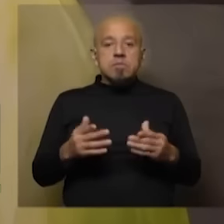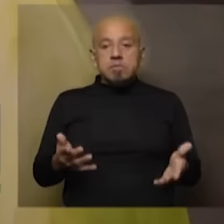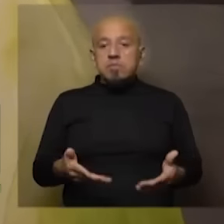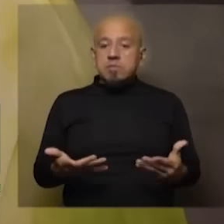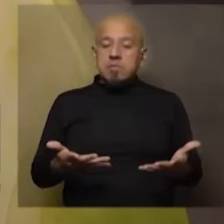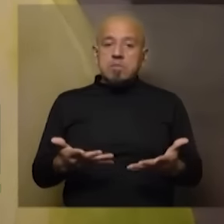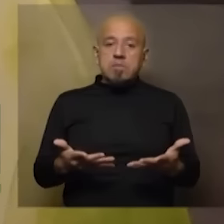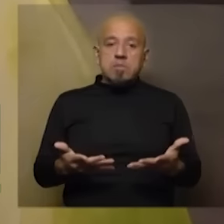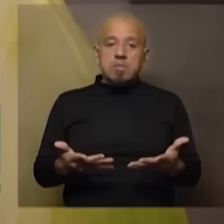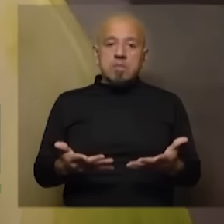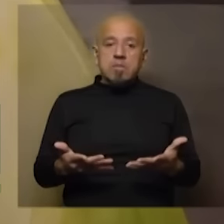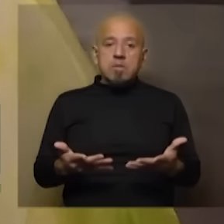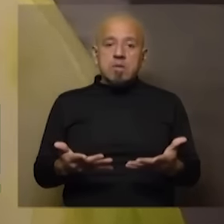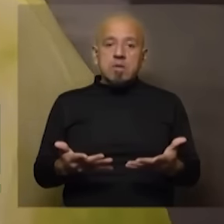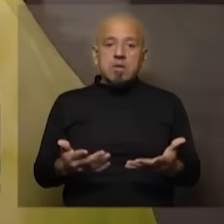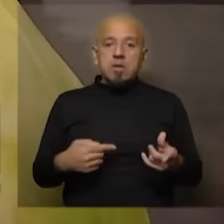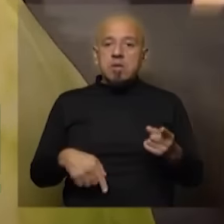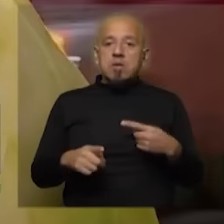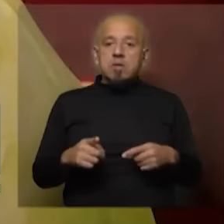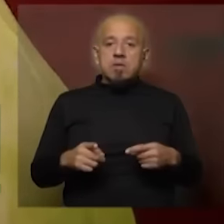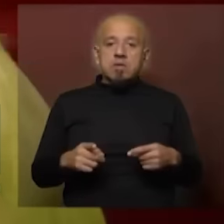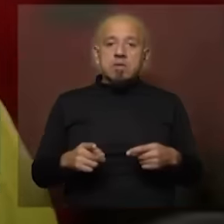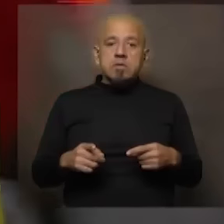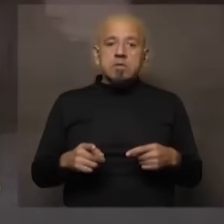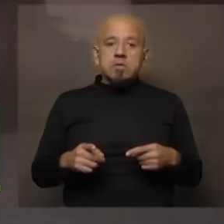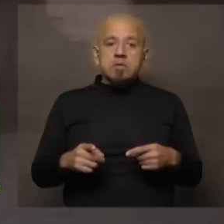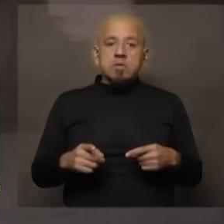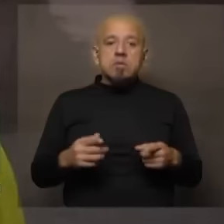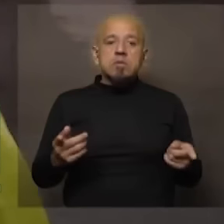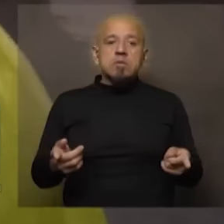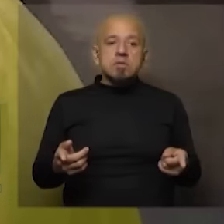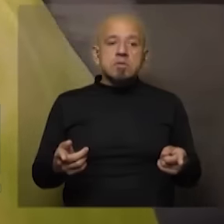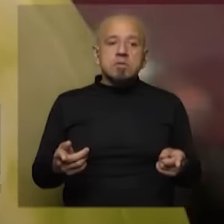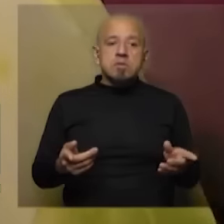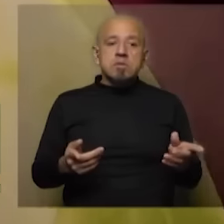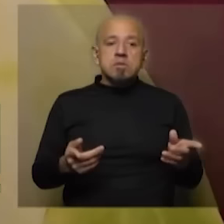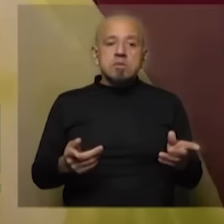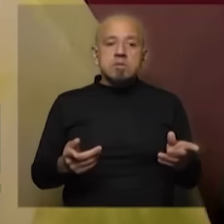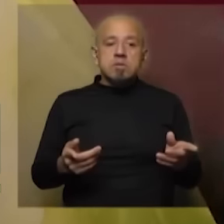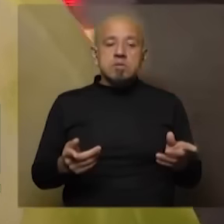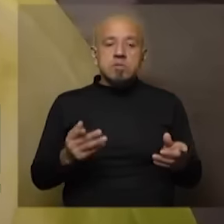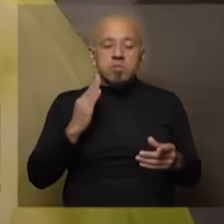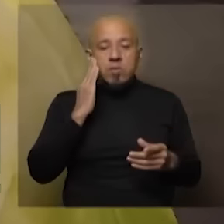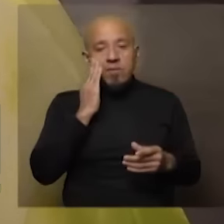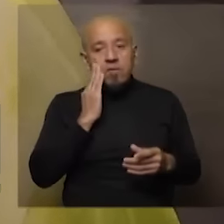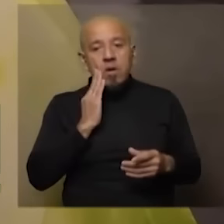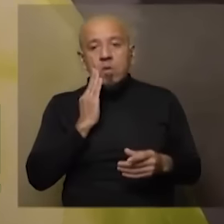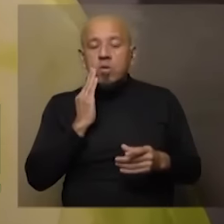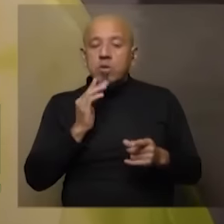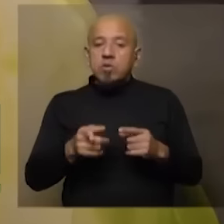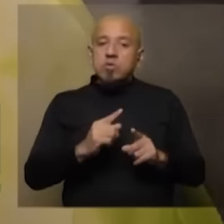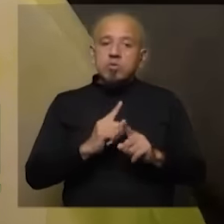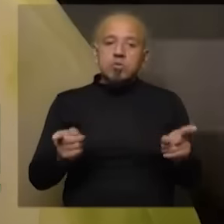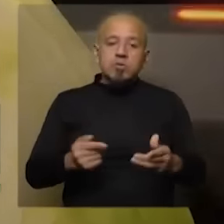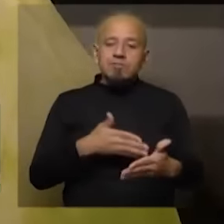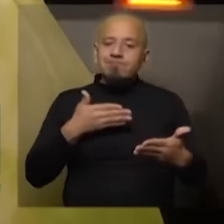que se está tomando en cuenta, que se está llevando adelante, que por favor no sean quienes entorpezcan, que